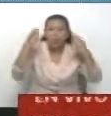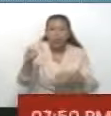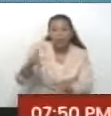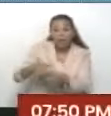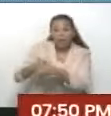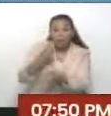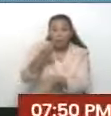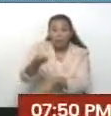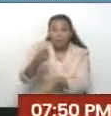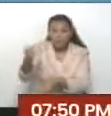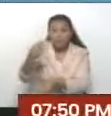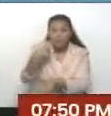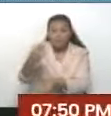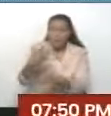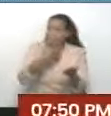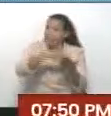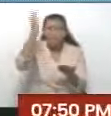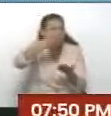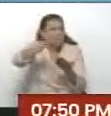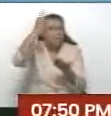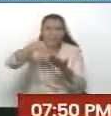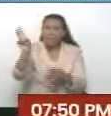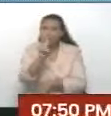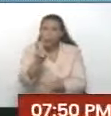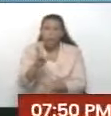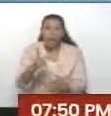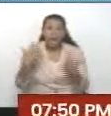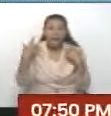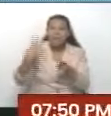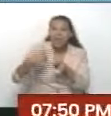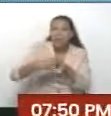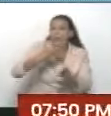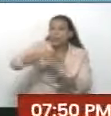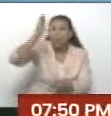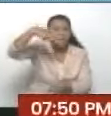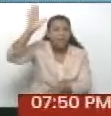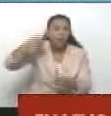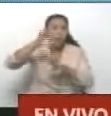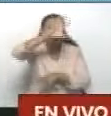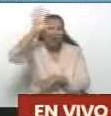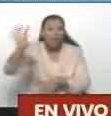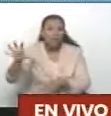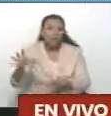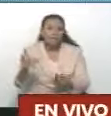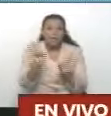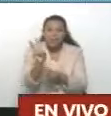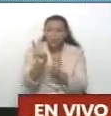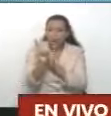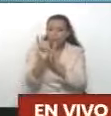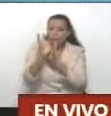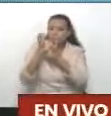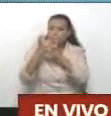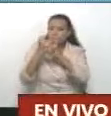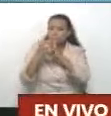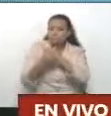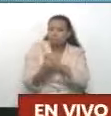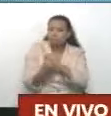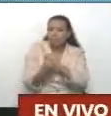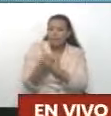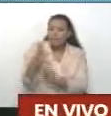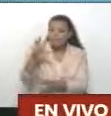Pedro Sazone, vete, corre, vete ya, para tratar de destruir un país moralmente,